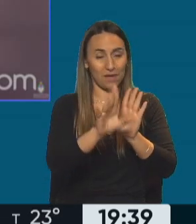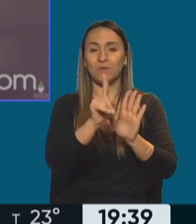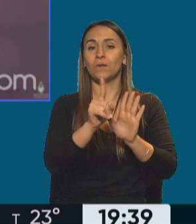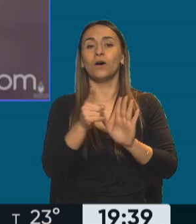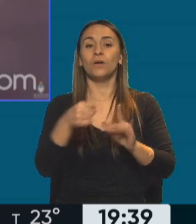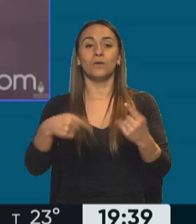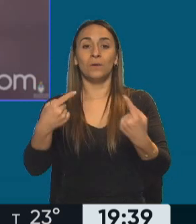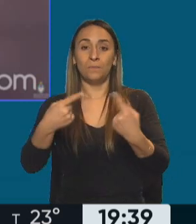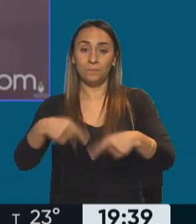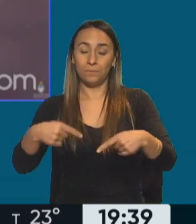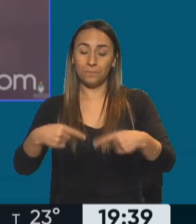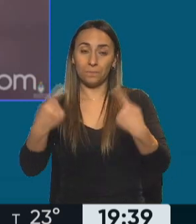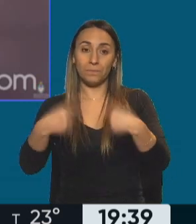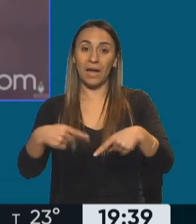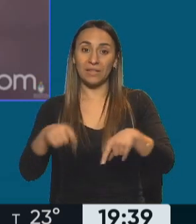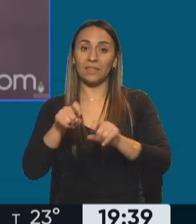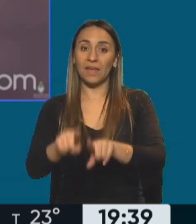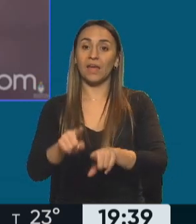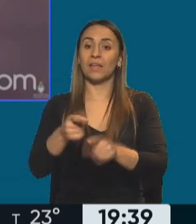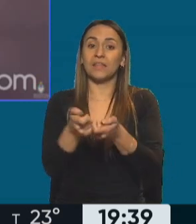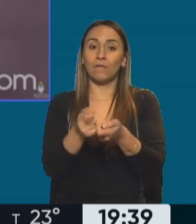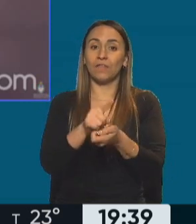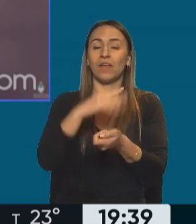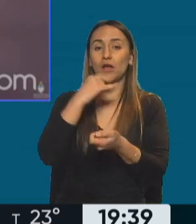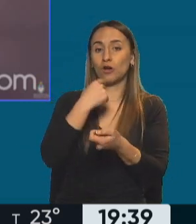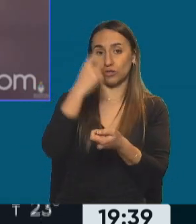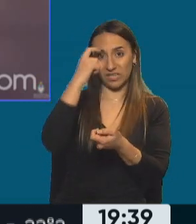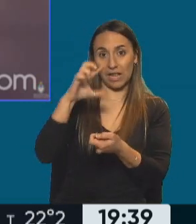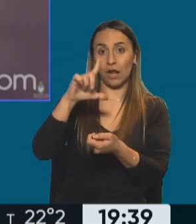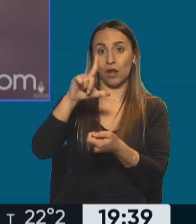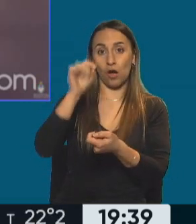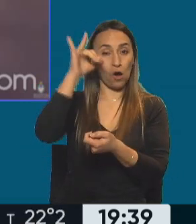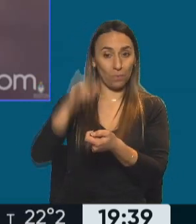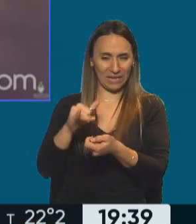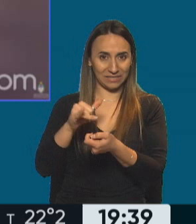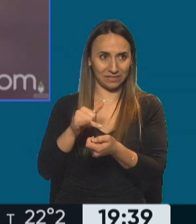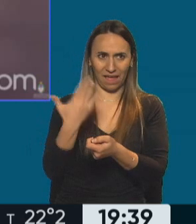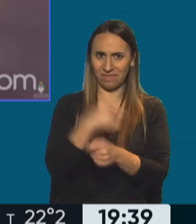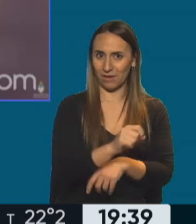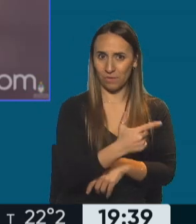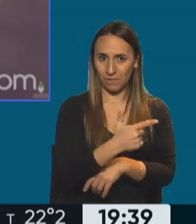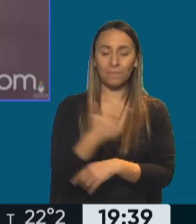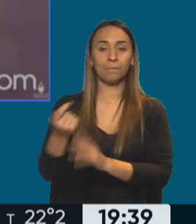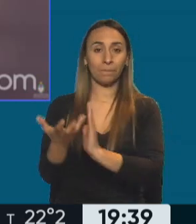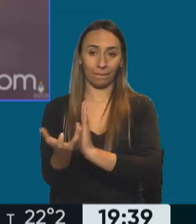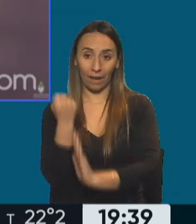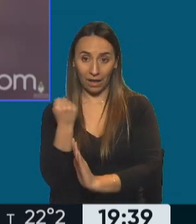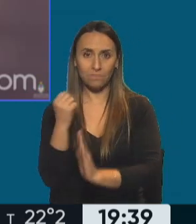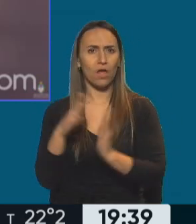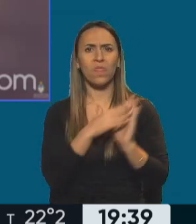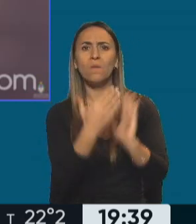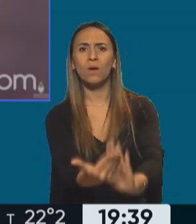del material que tenían los teléfonos de José Francisco López, que fueron extraídos, valga la redundancia, mucho tiempo